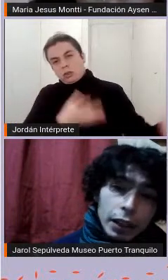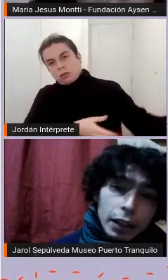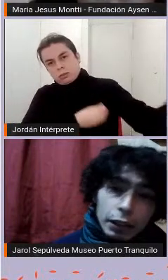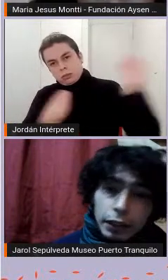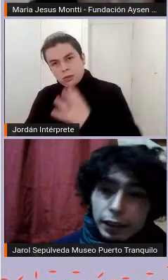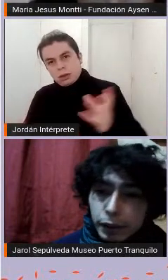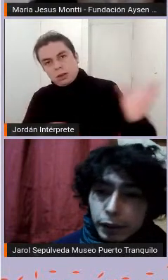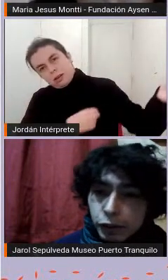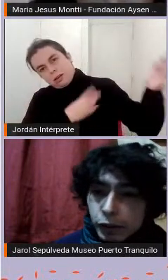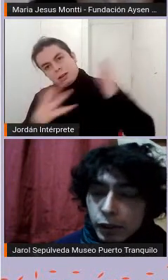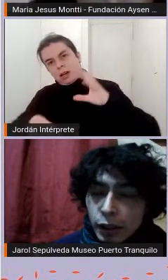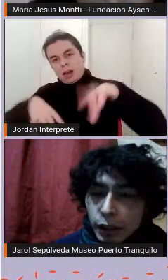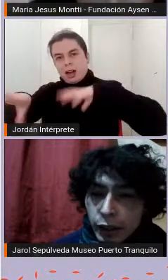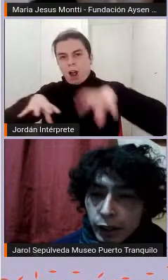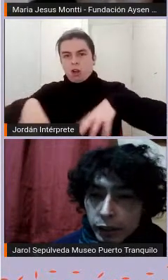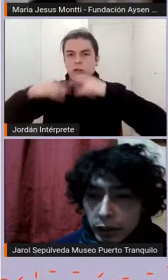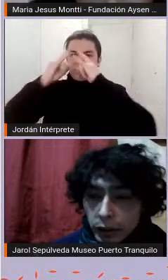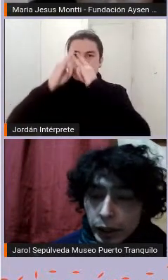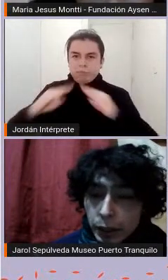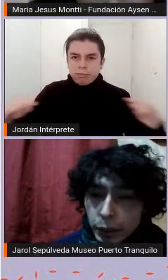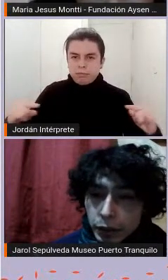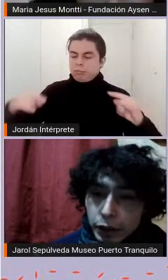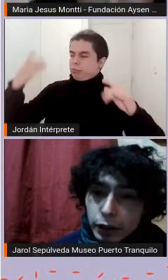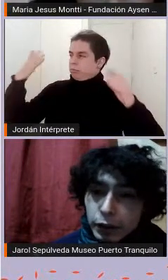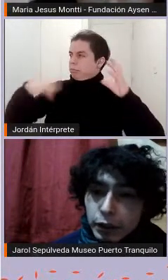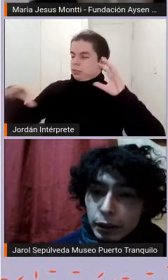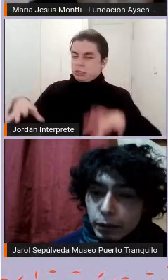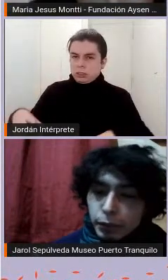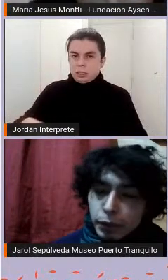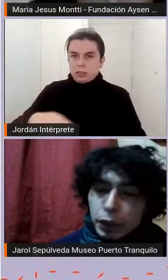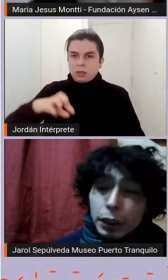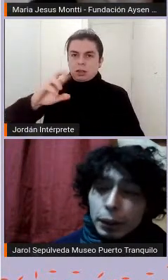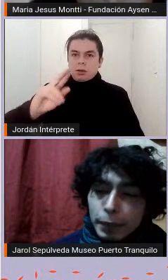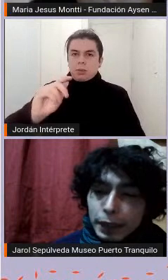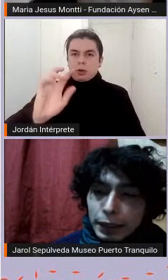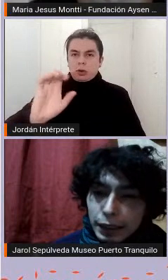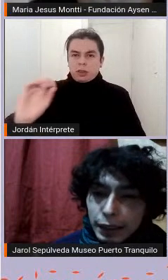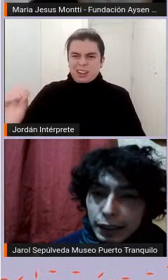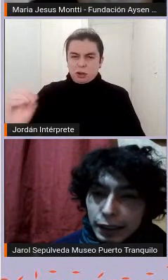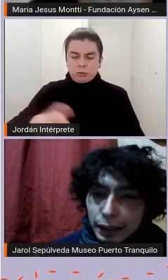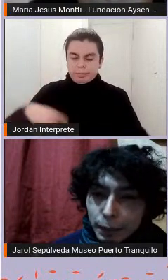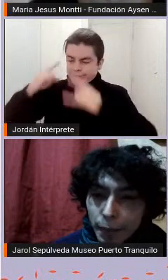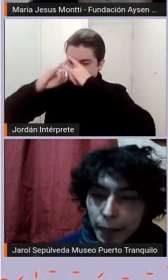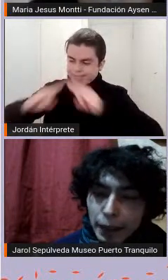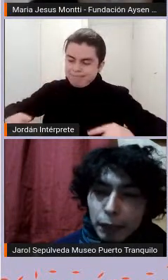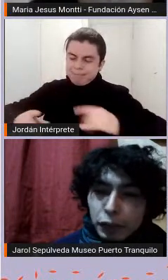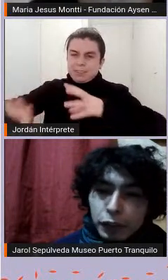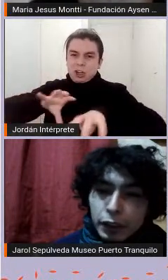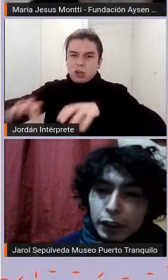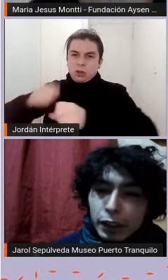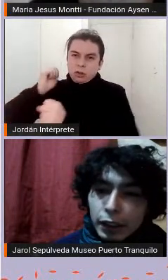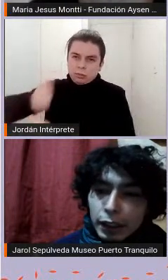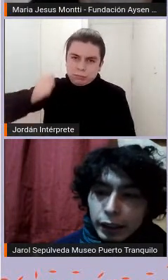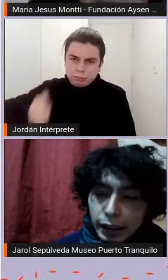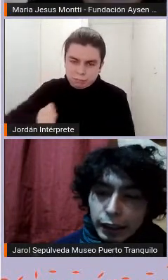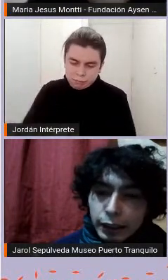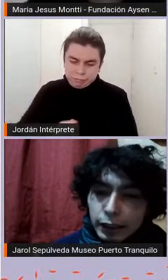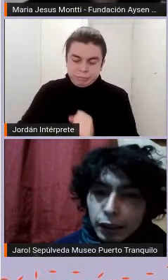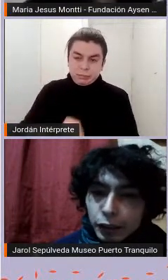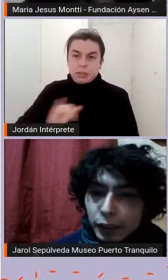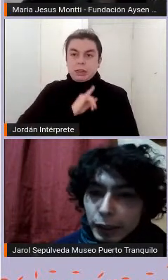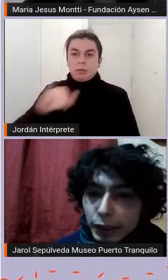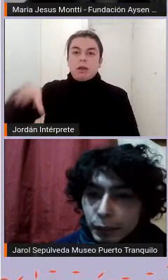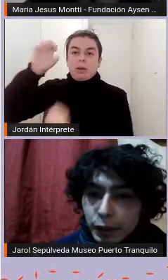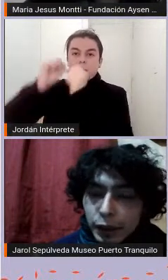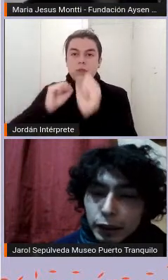poder llevar a cabo la expedición, ¿cierto? El porteo y posteriormente ya la misión de ir a rescatar